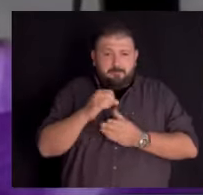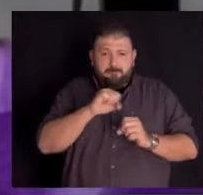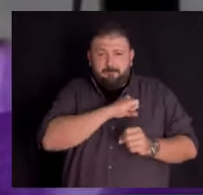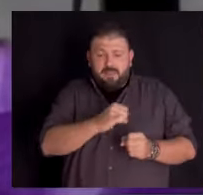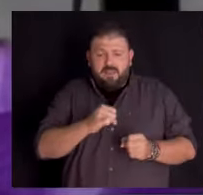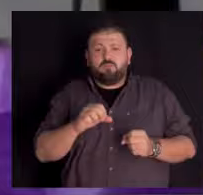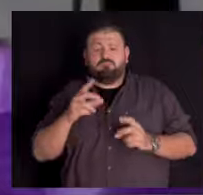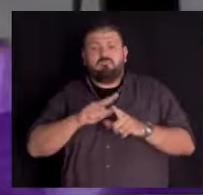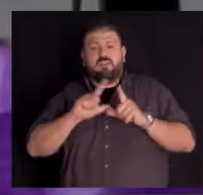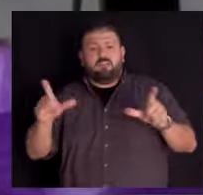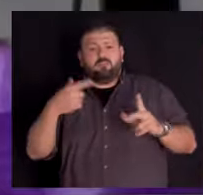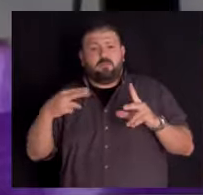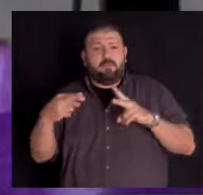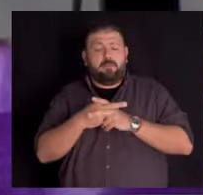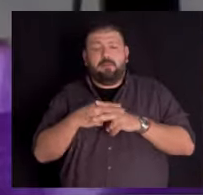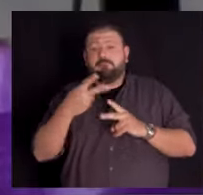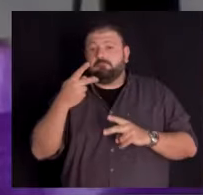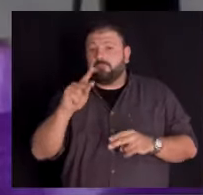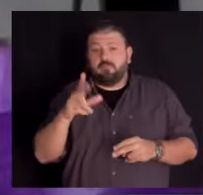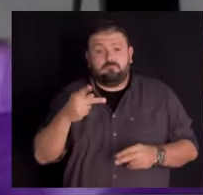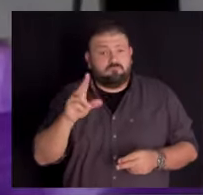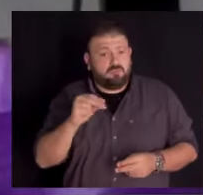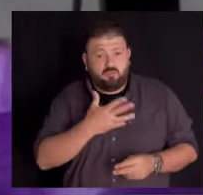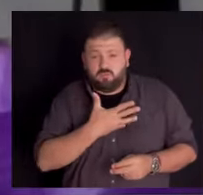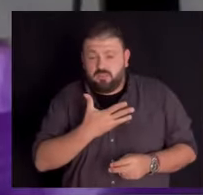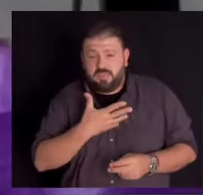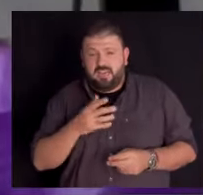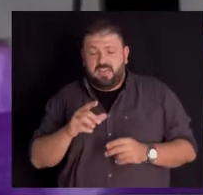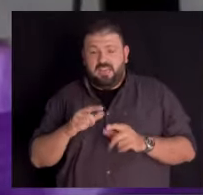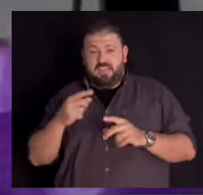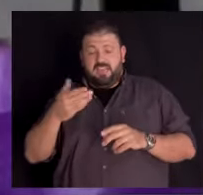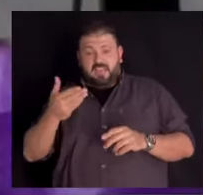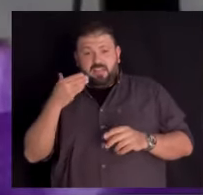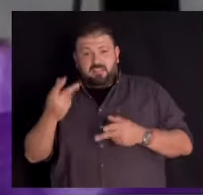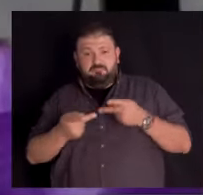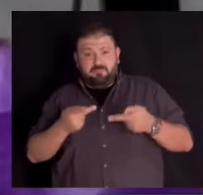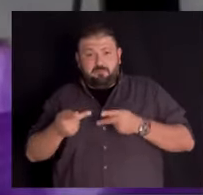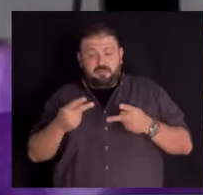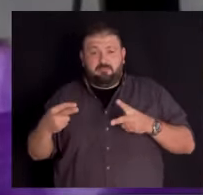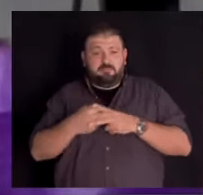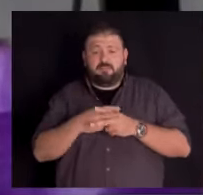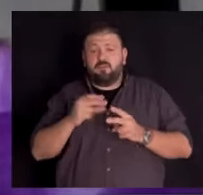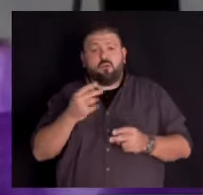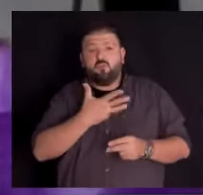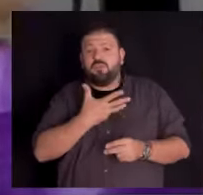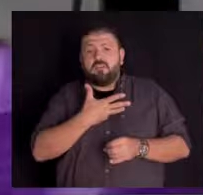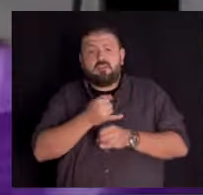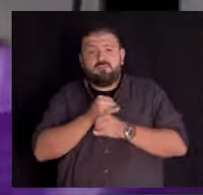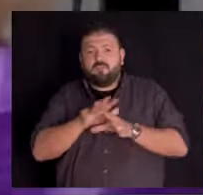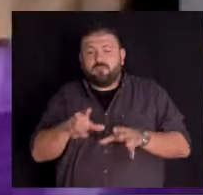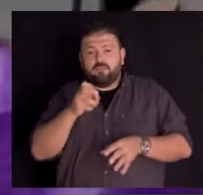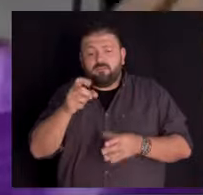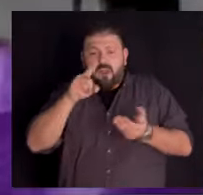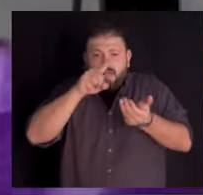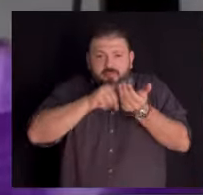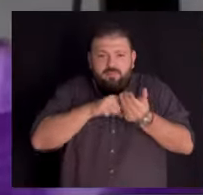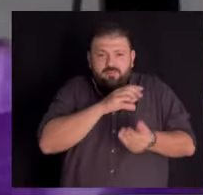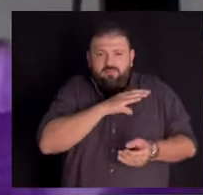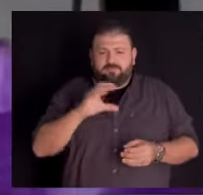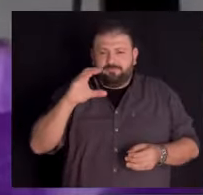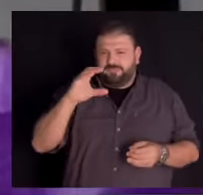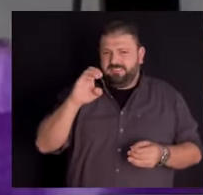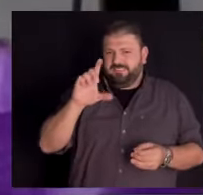comunicación? ¿No tienen el mensaje correcto de que ha entrado algún intruso, que necesitan poder estar atentas